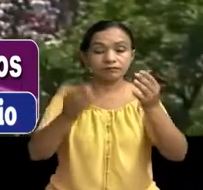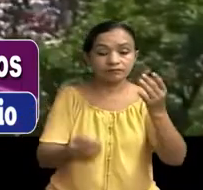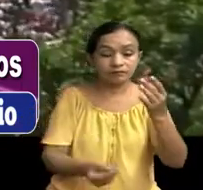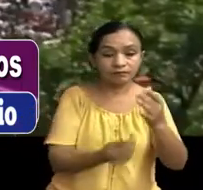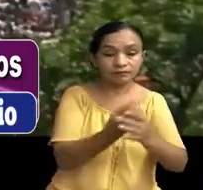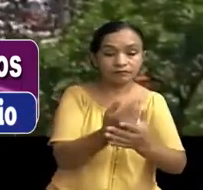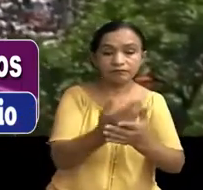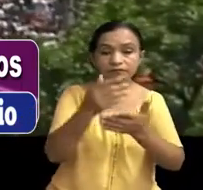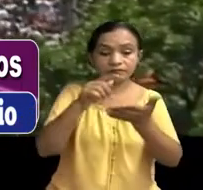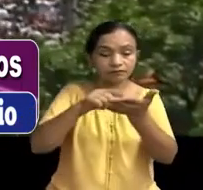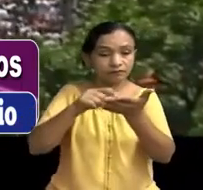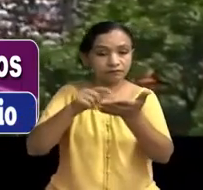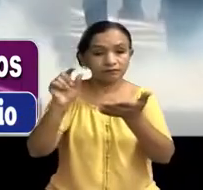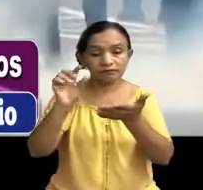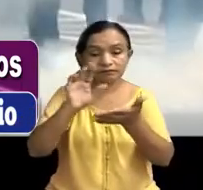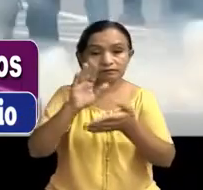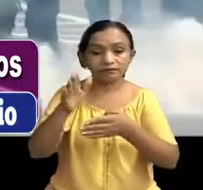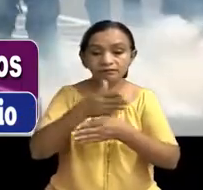grano,